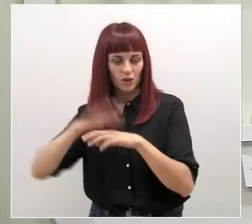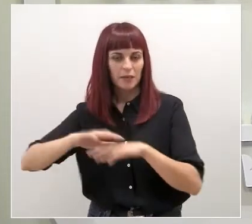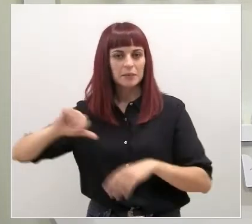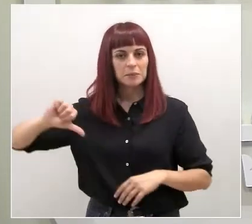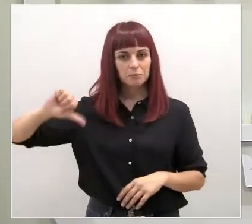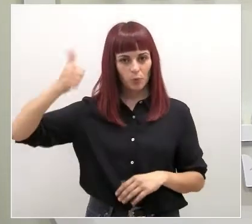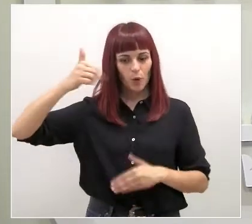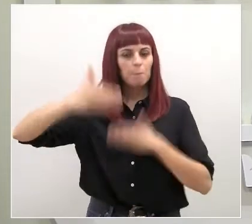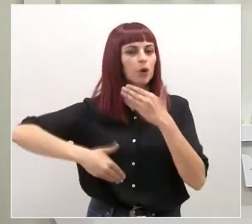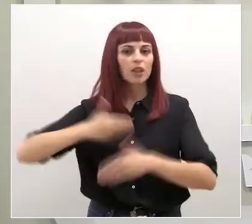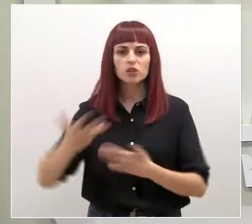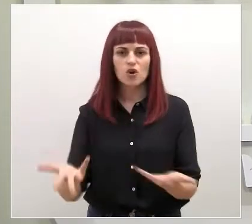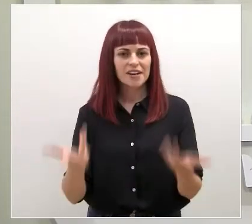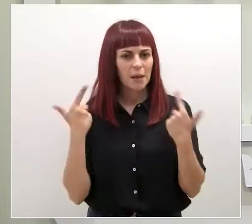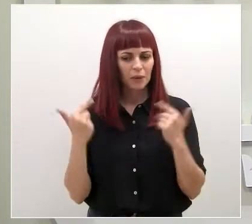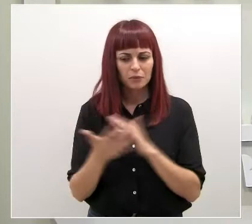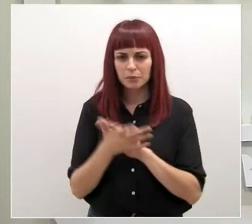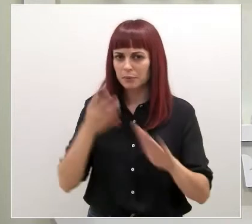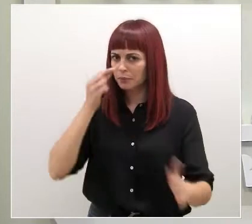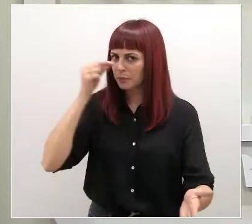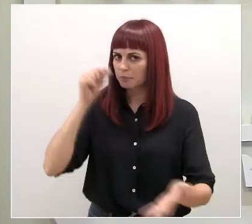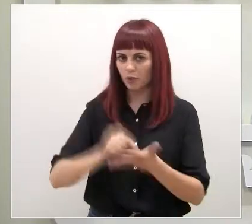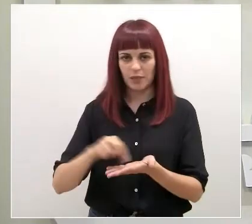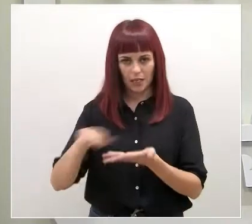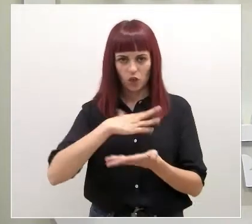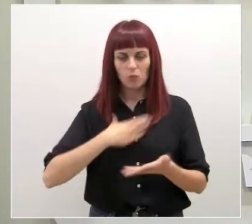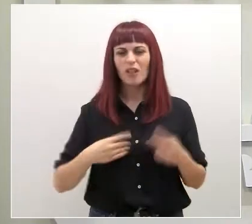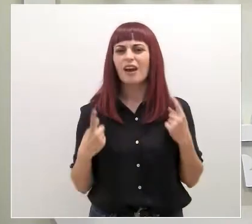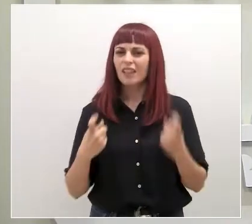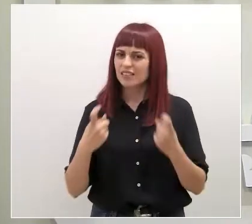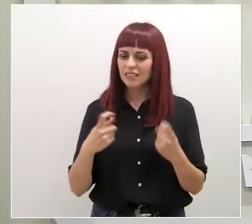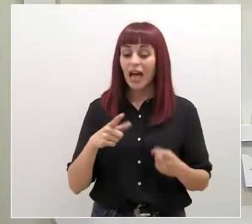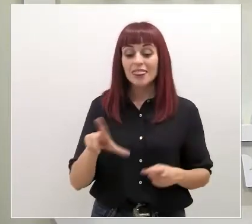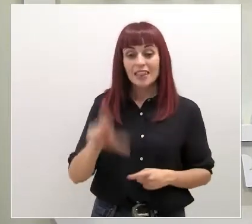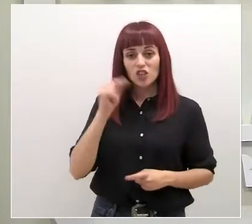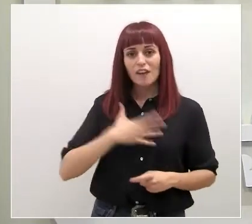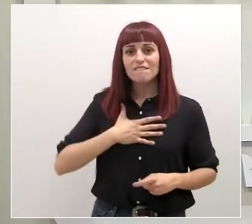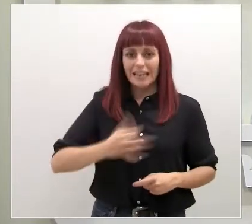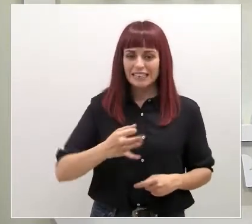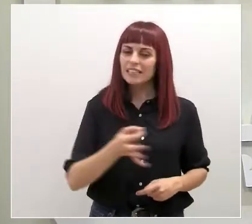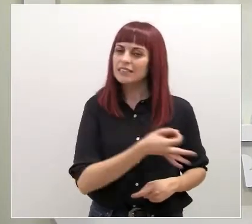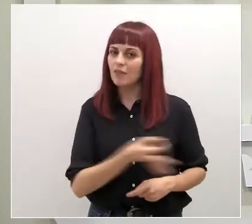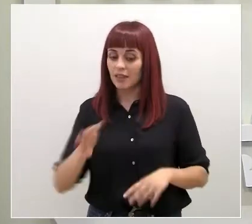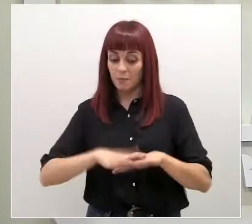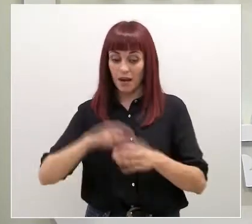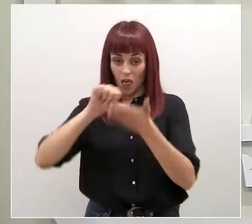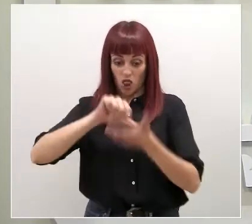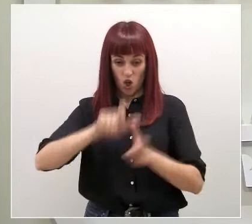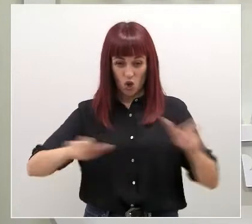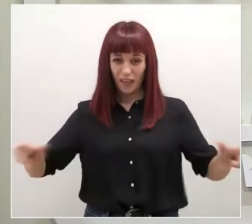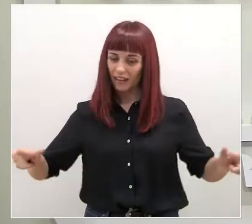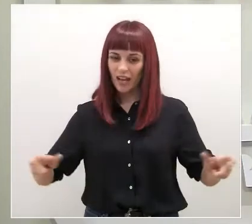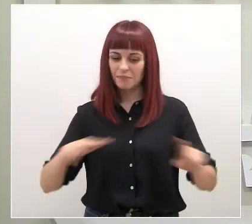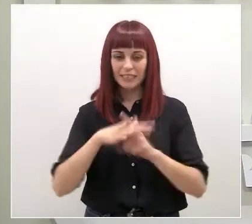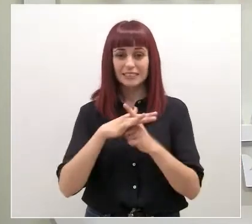sea un proceso rápido, que es lo que necesita la región. Decisiones valientes y eficientes para sacar a esta ciudadanía de la